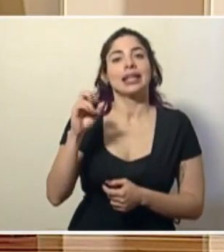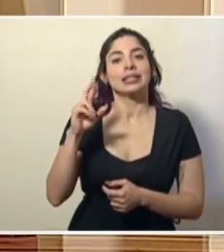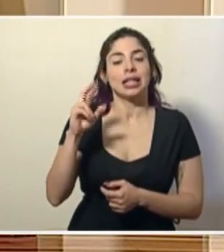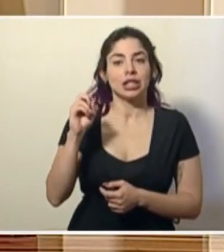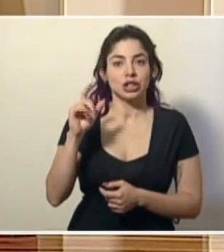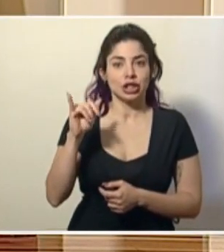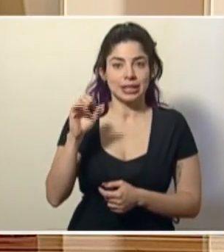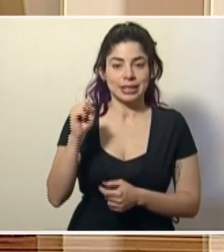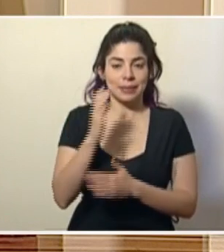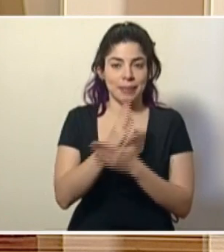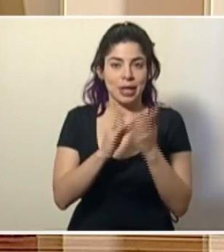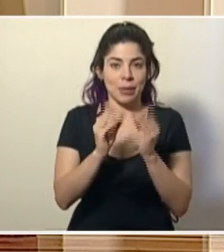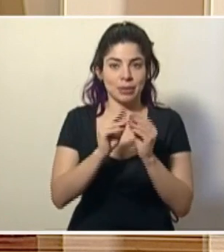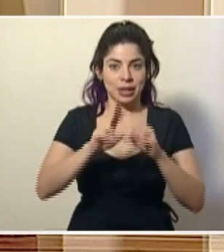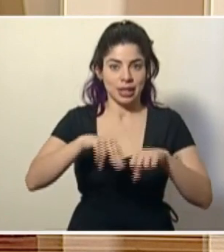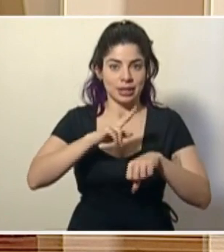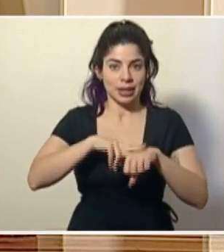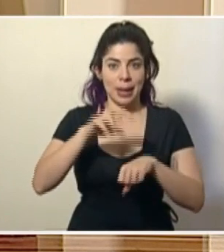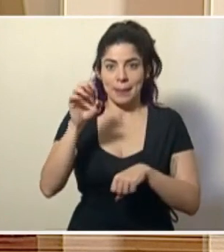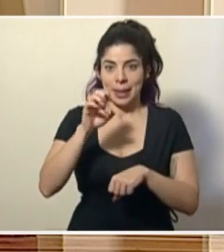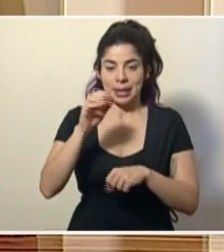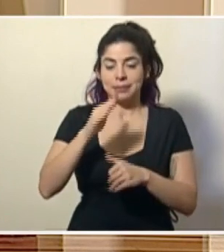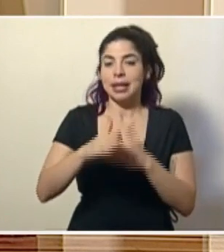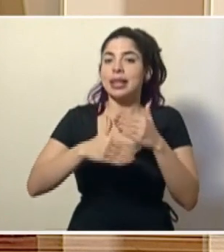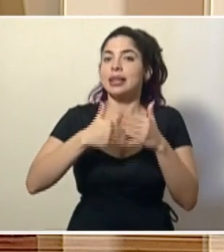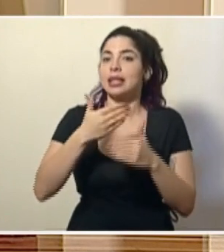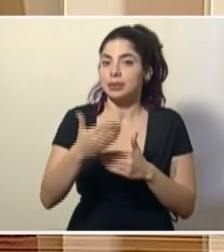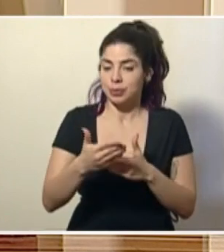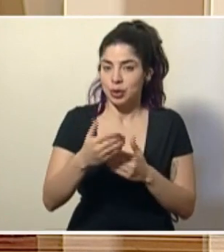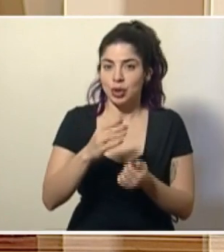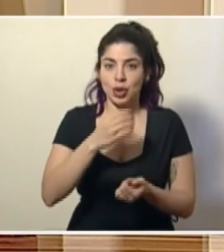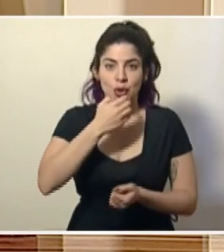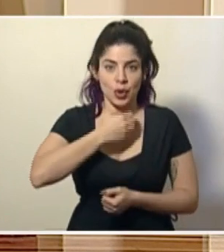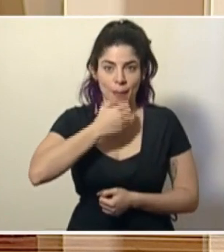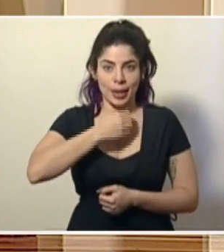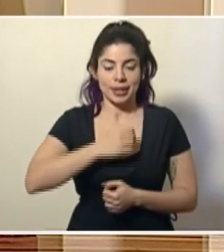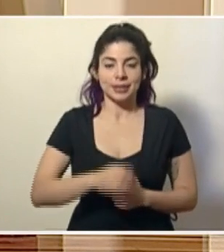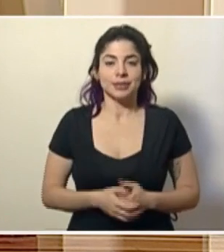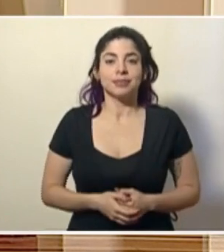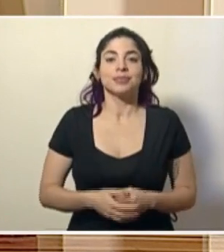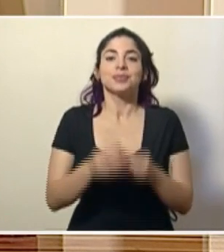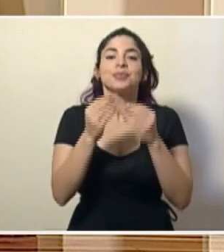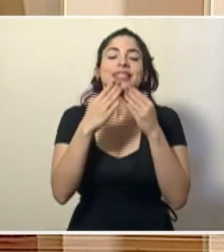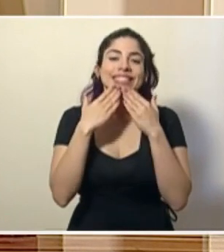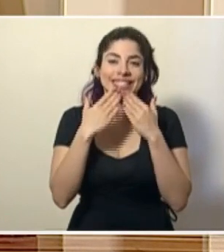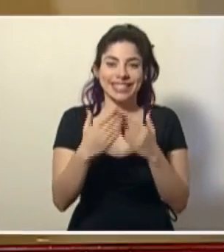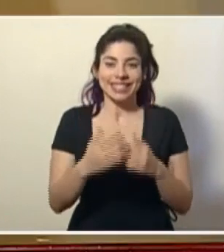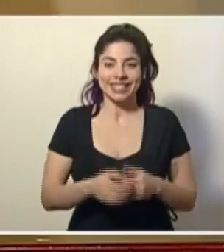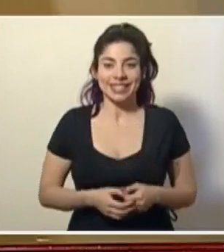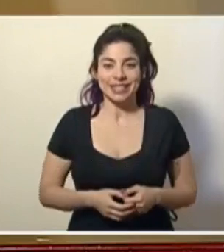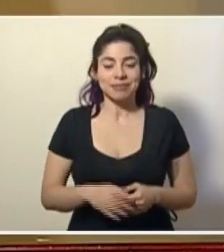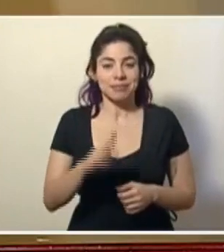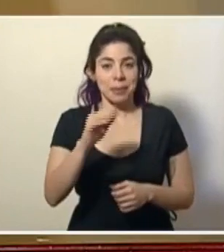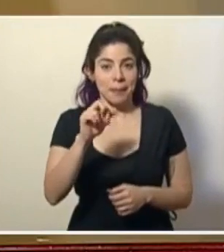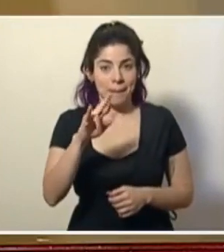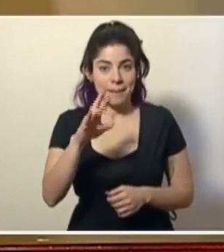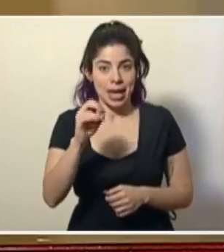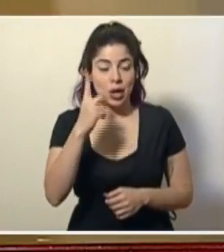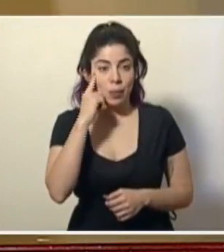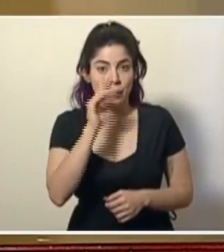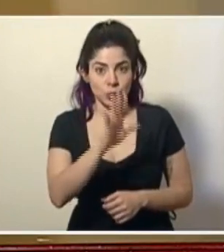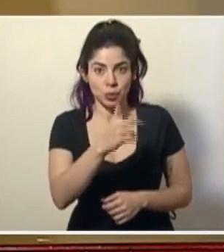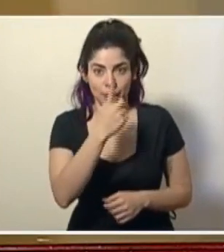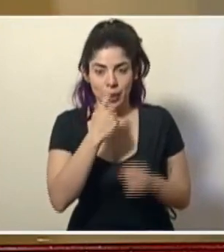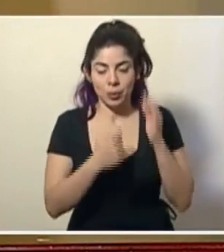Alexander Solís, de la Comisión Nacional de Emergencias, y de seguido con don Román Macaya. Muchísimas gracias, don Mario, por